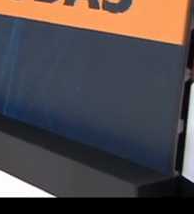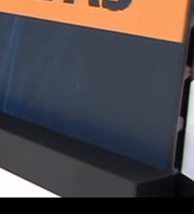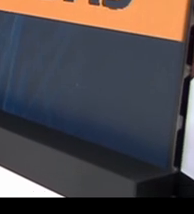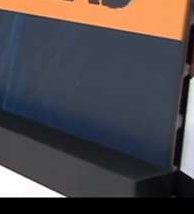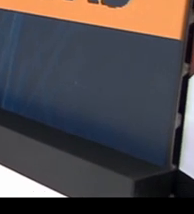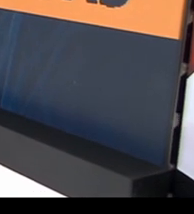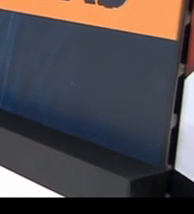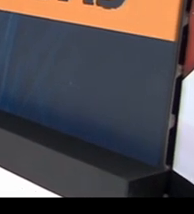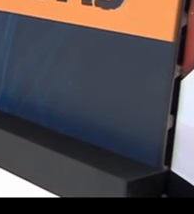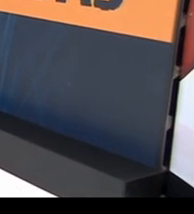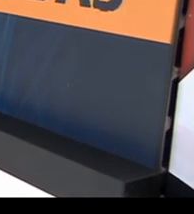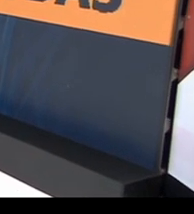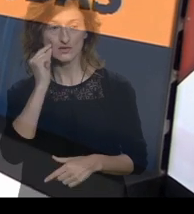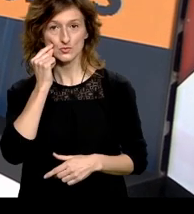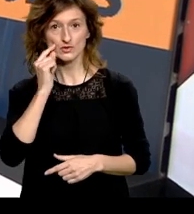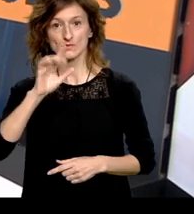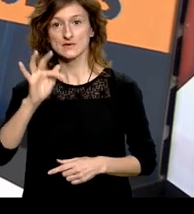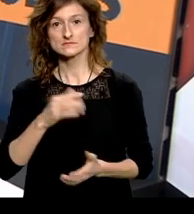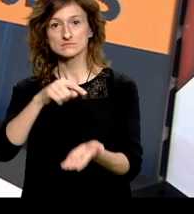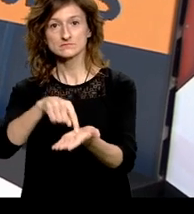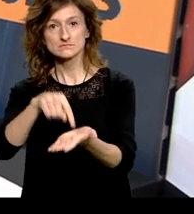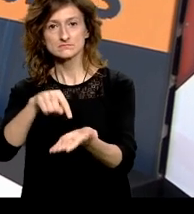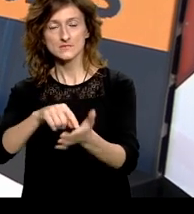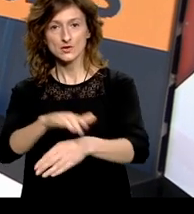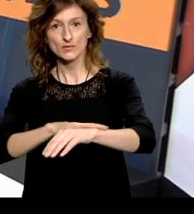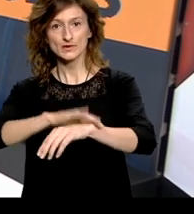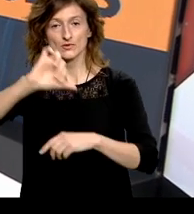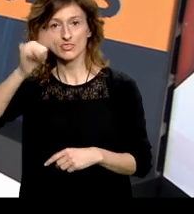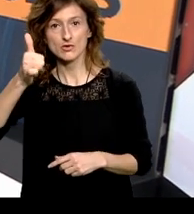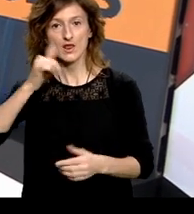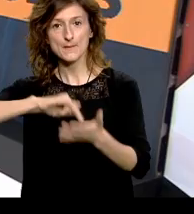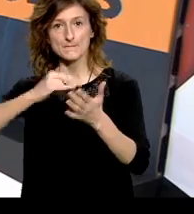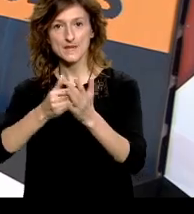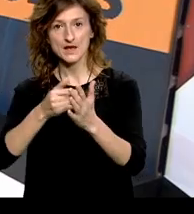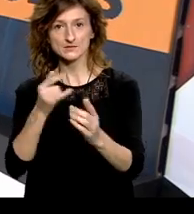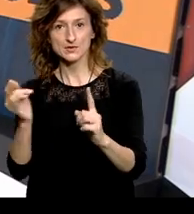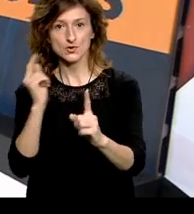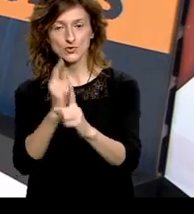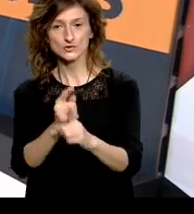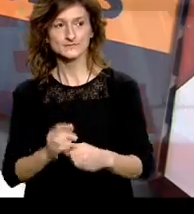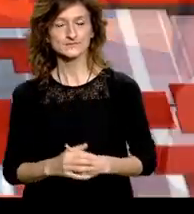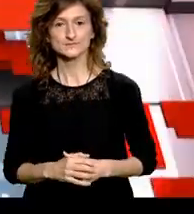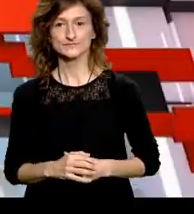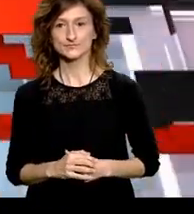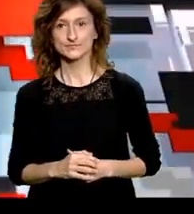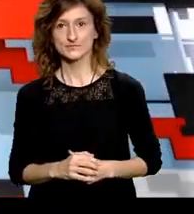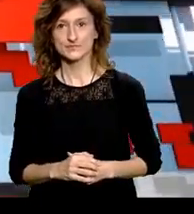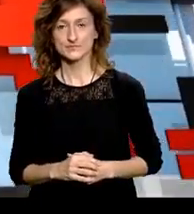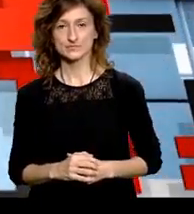el presidente de la Junta, Fernández Mañueco, reclama al Gobierno nacional un plan de choque.